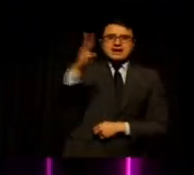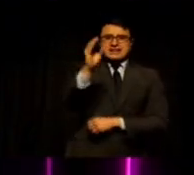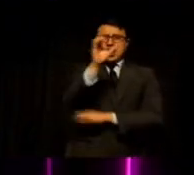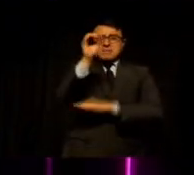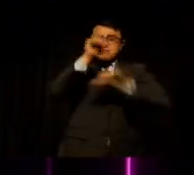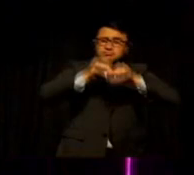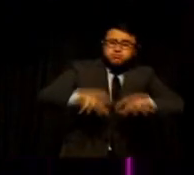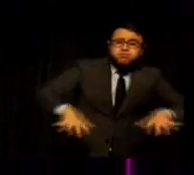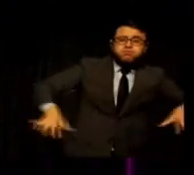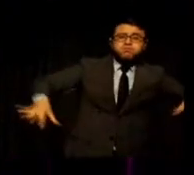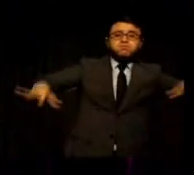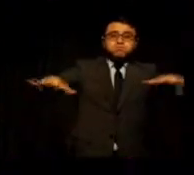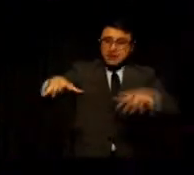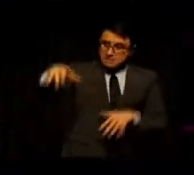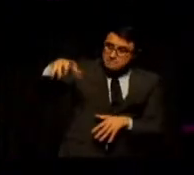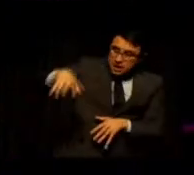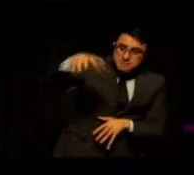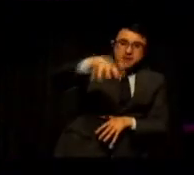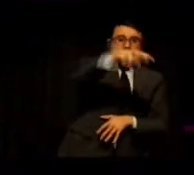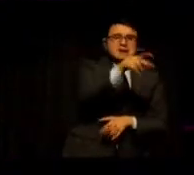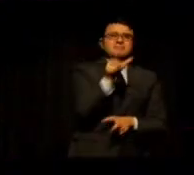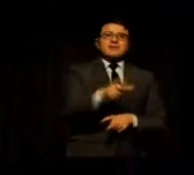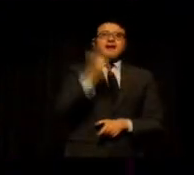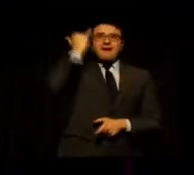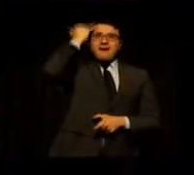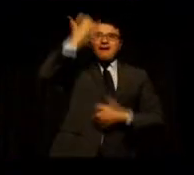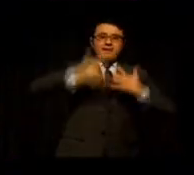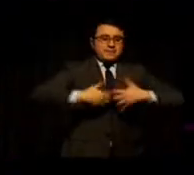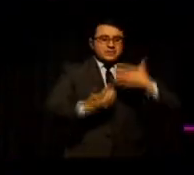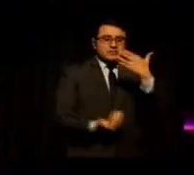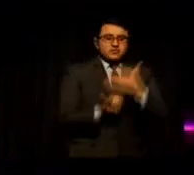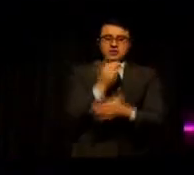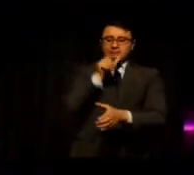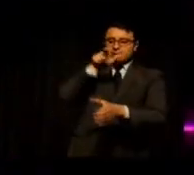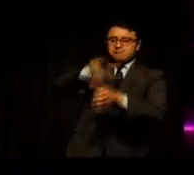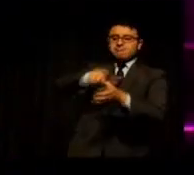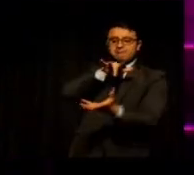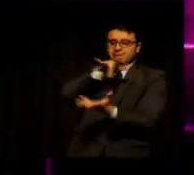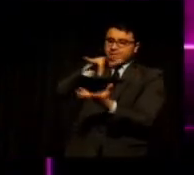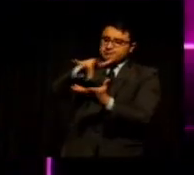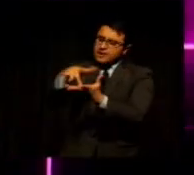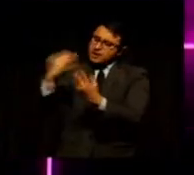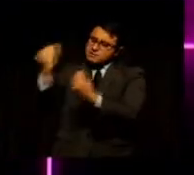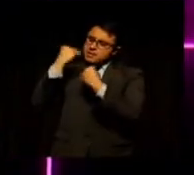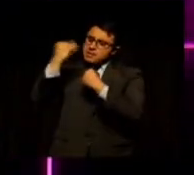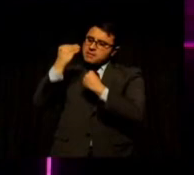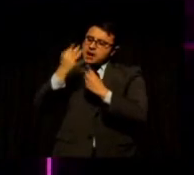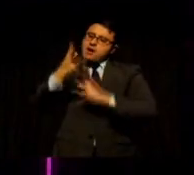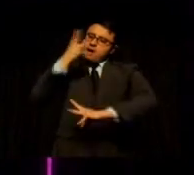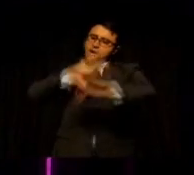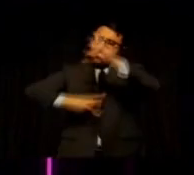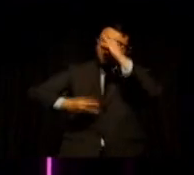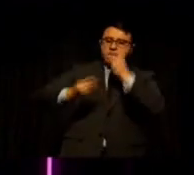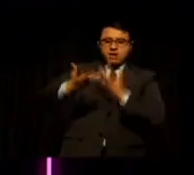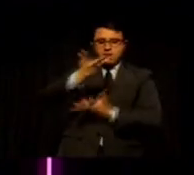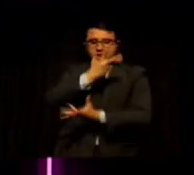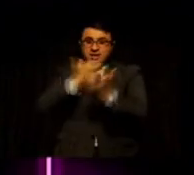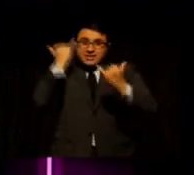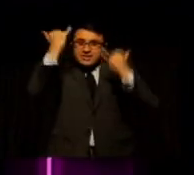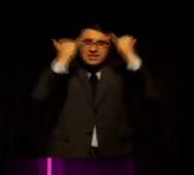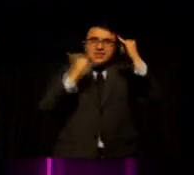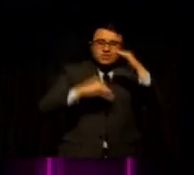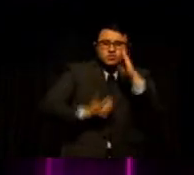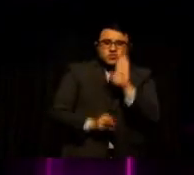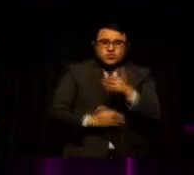porque es un lugar donde el emprendedor llega recibe capacitación o crea que aprende además de